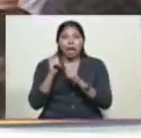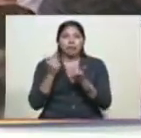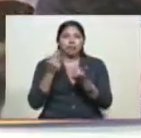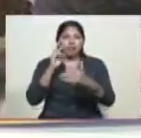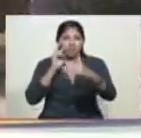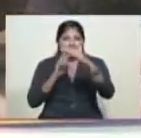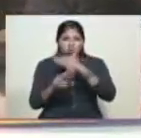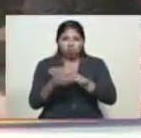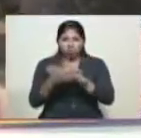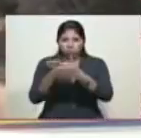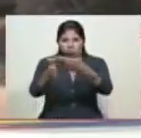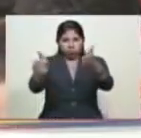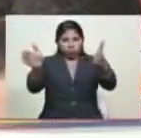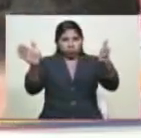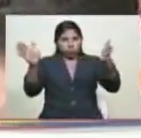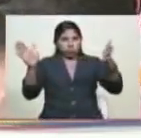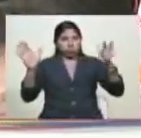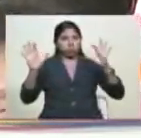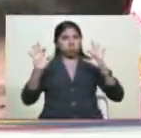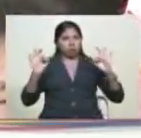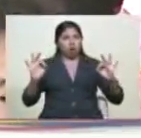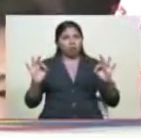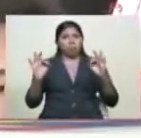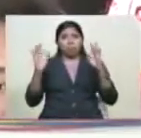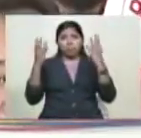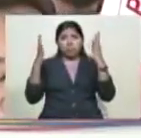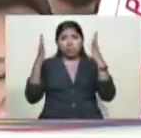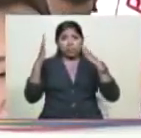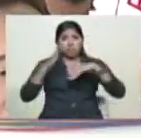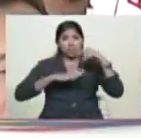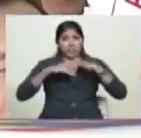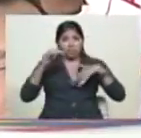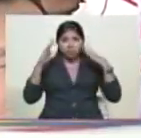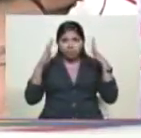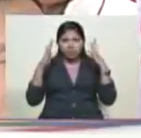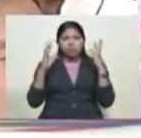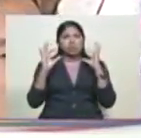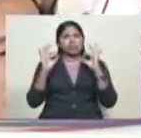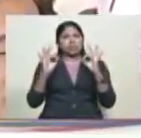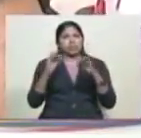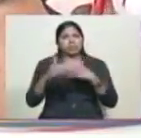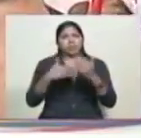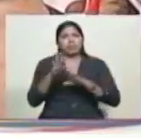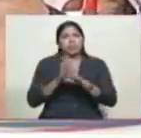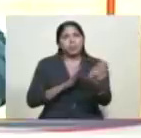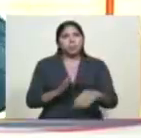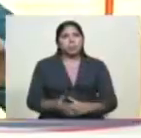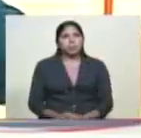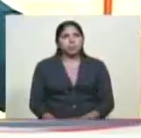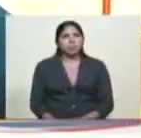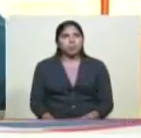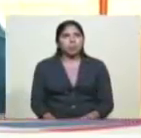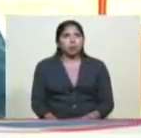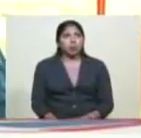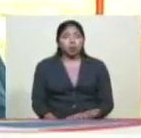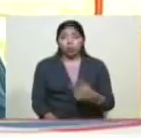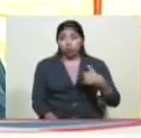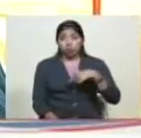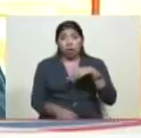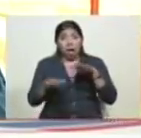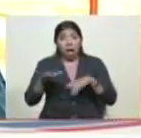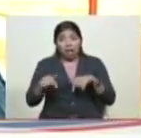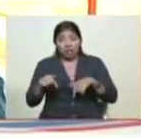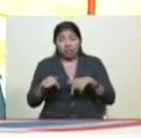horizonte, va construyendo con sus propias manos. Fíjense ustedes, no paramos la construcción de